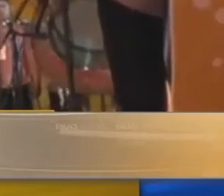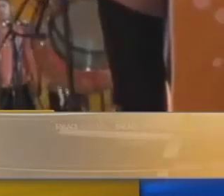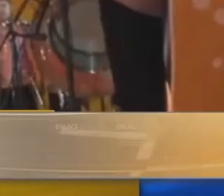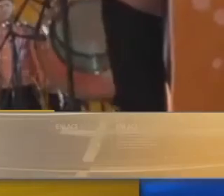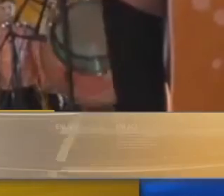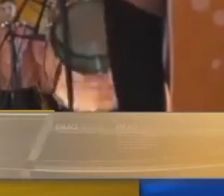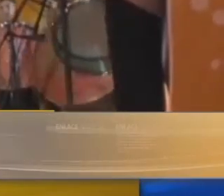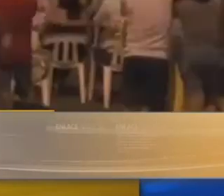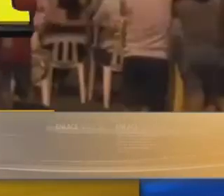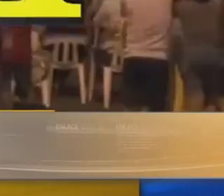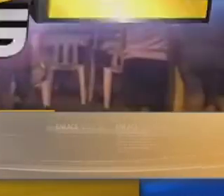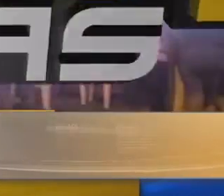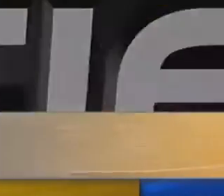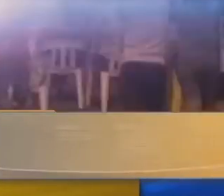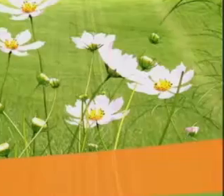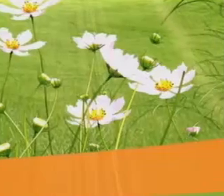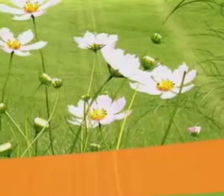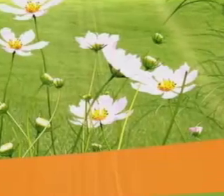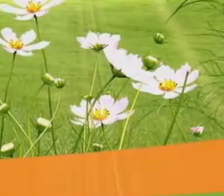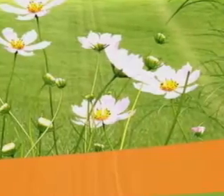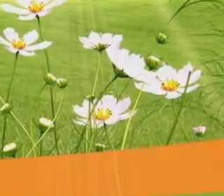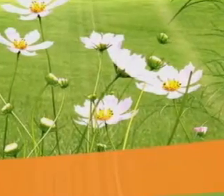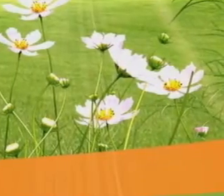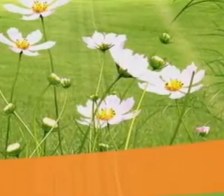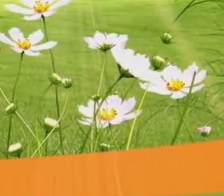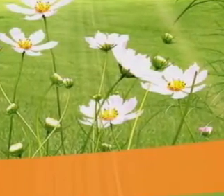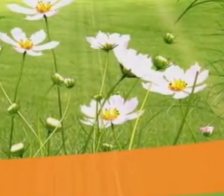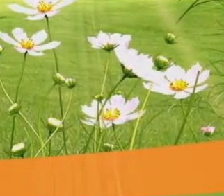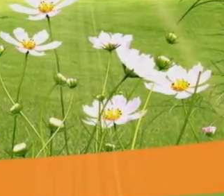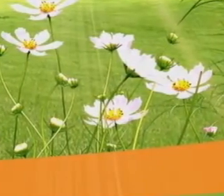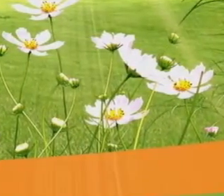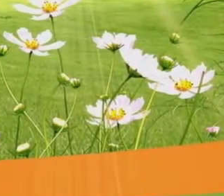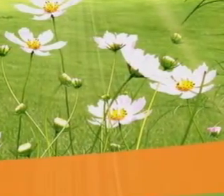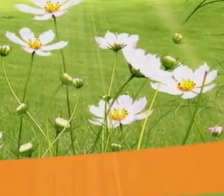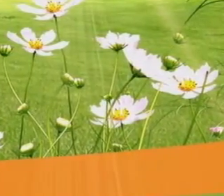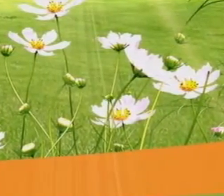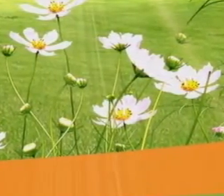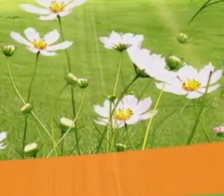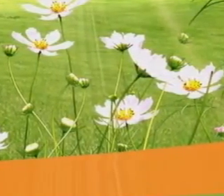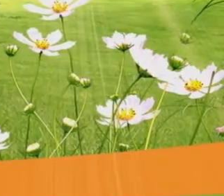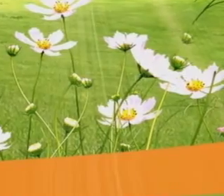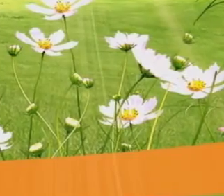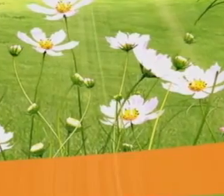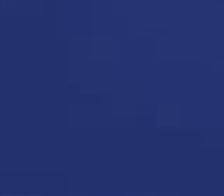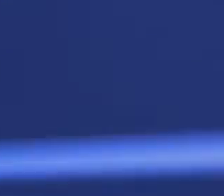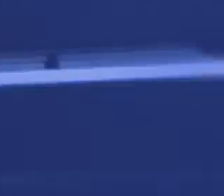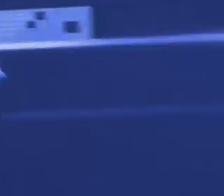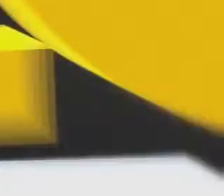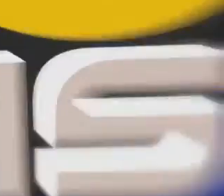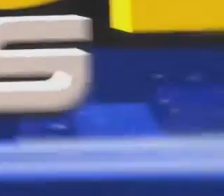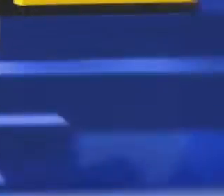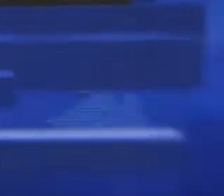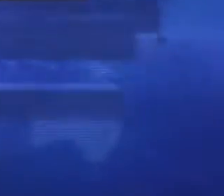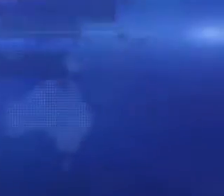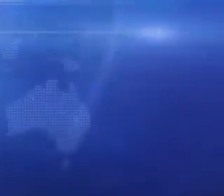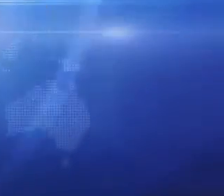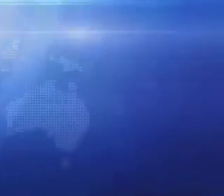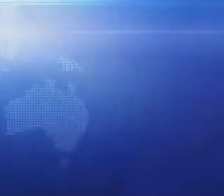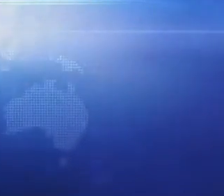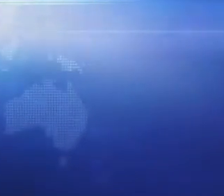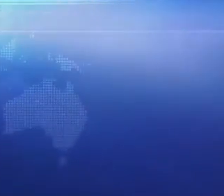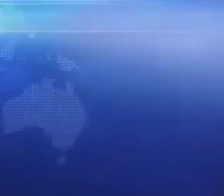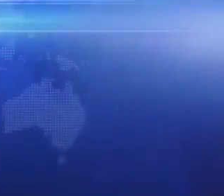las bandas confirmadas para este evento. Con el patrocinio de Barzón Ecológico, Barzón Aroma, Delicias, Líder en Limpieza, Enlace